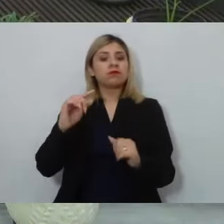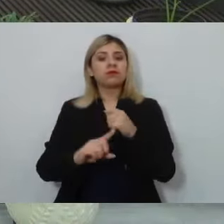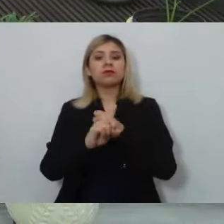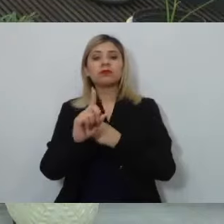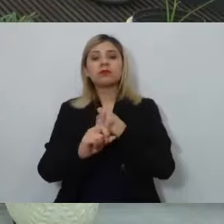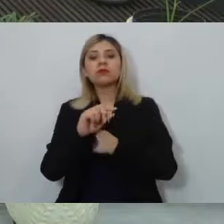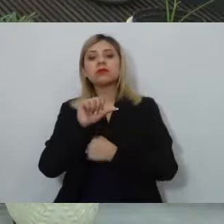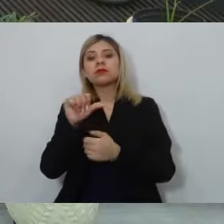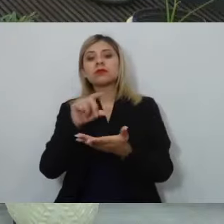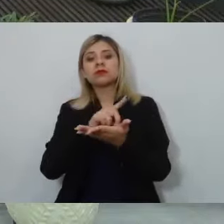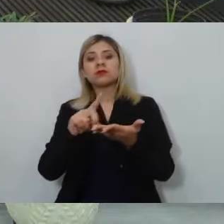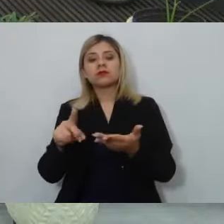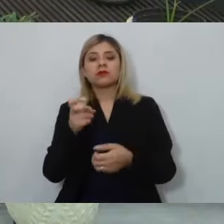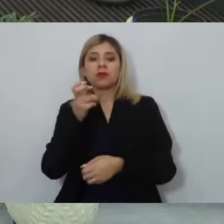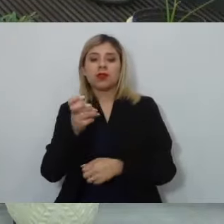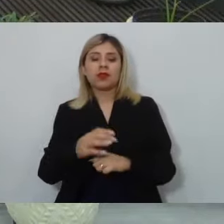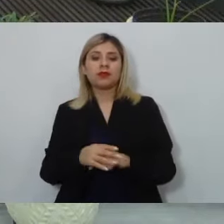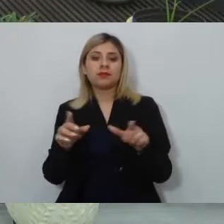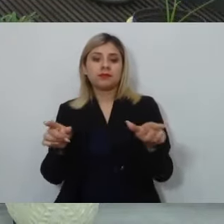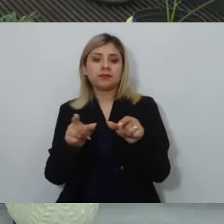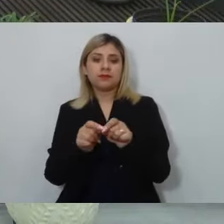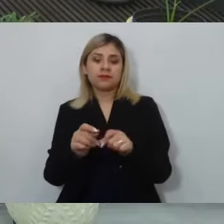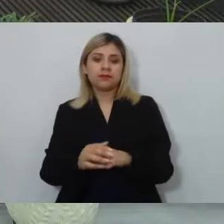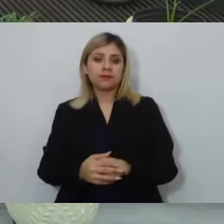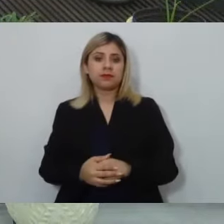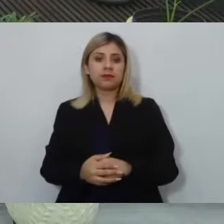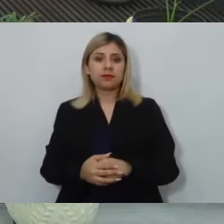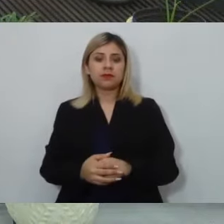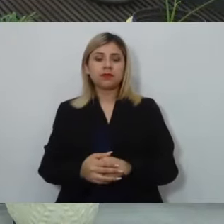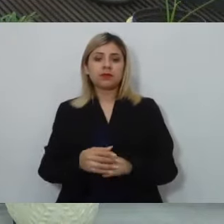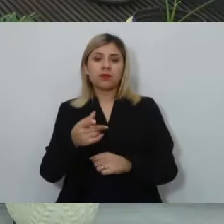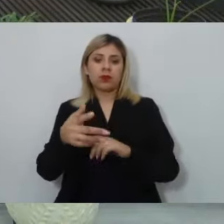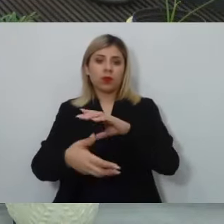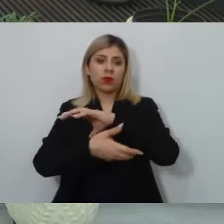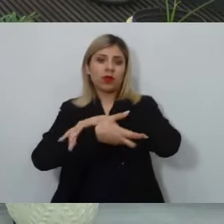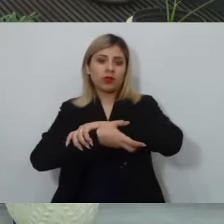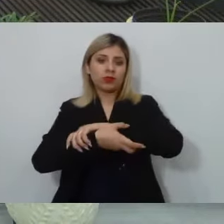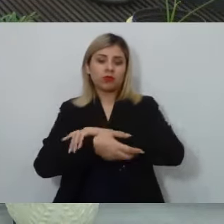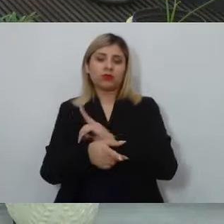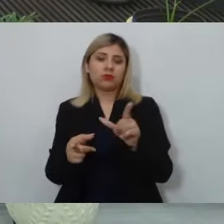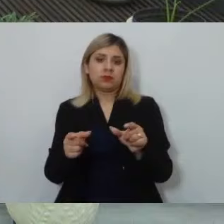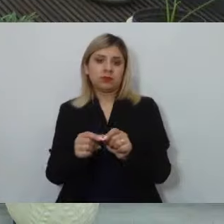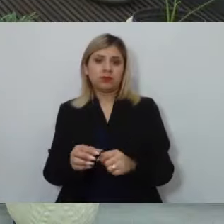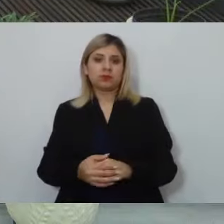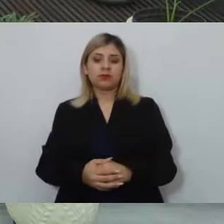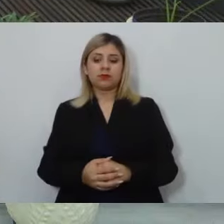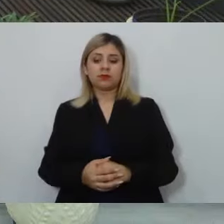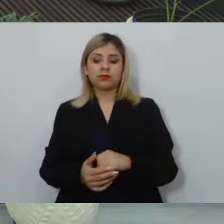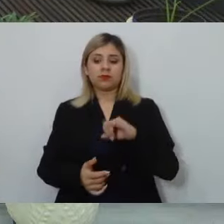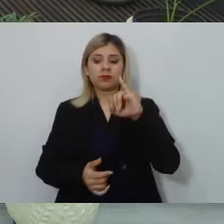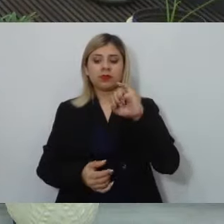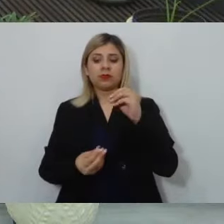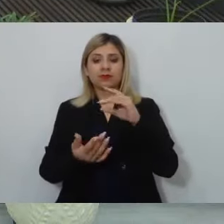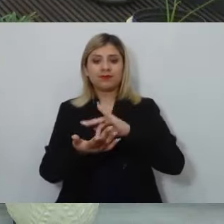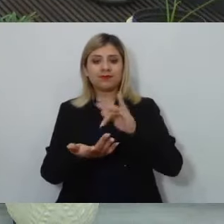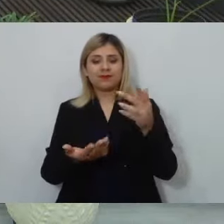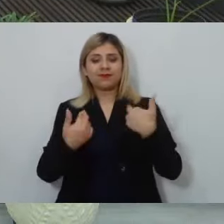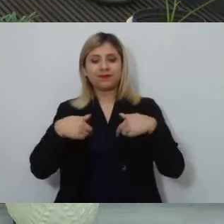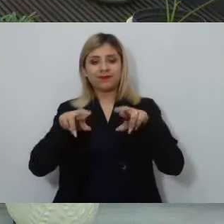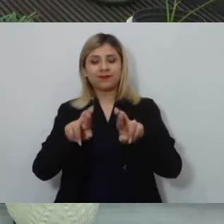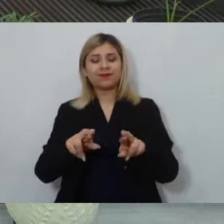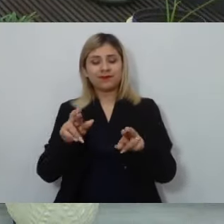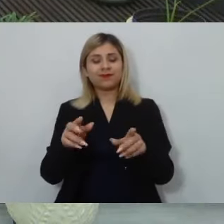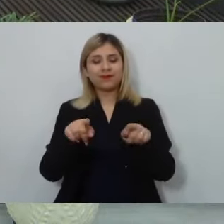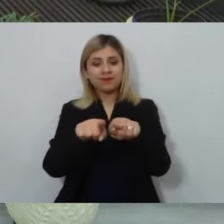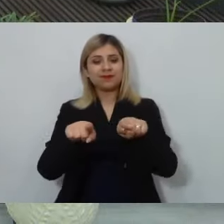planteamiento Entonces vamos a proceder Ahora sí a la votación en los términos señalados advierto un consenso